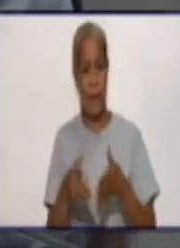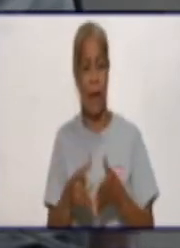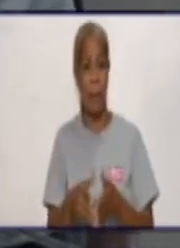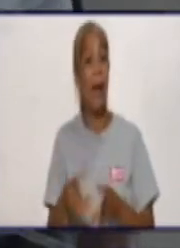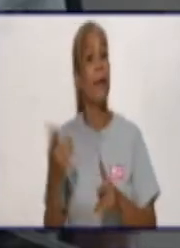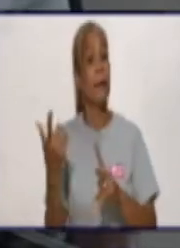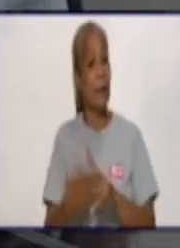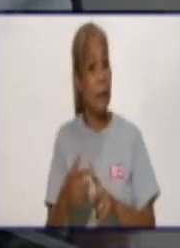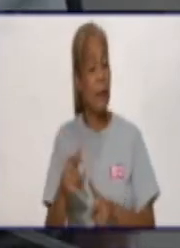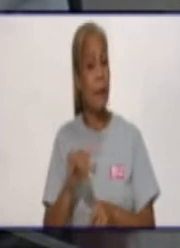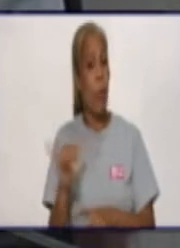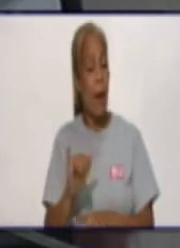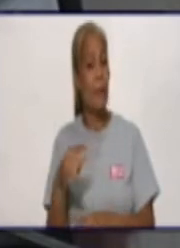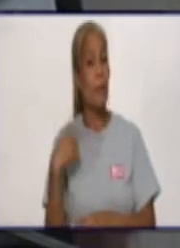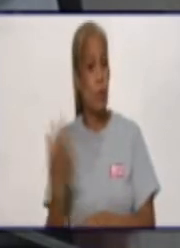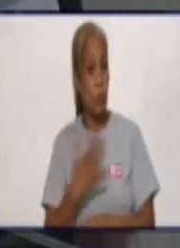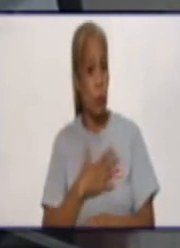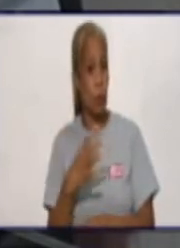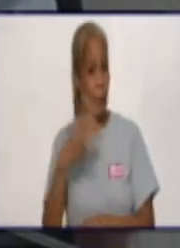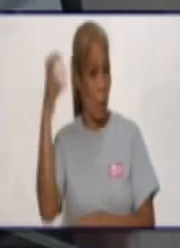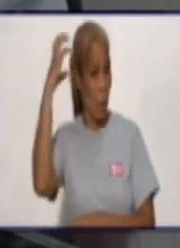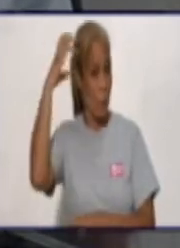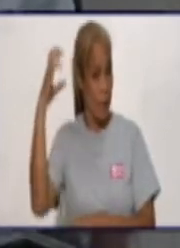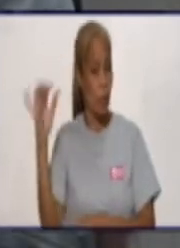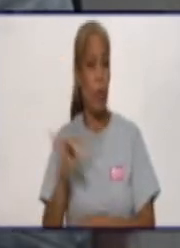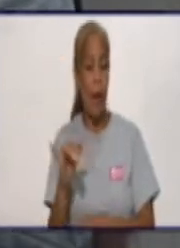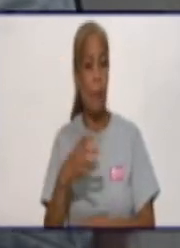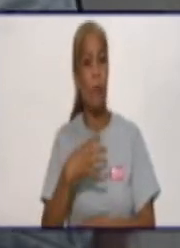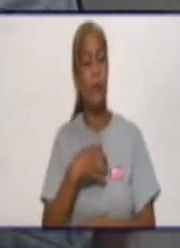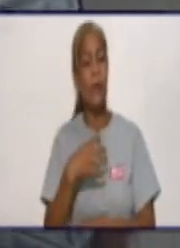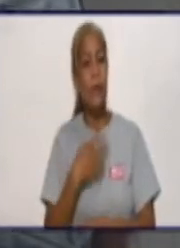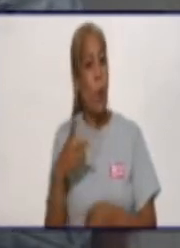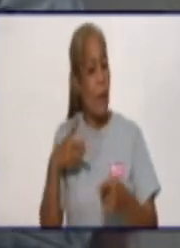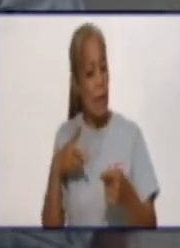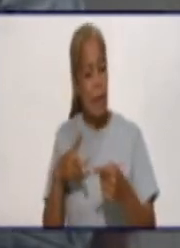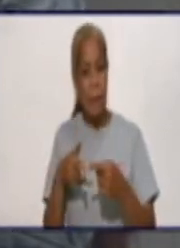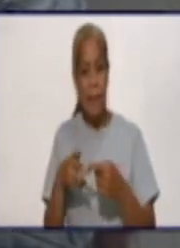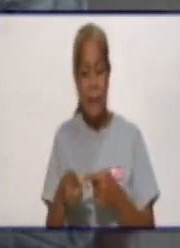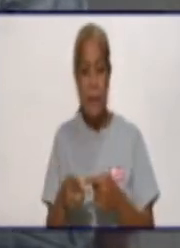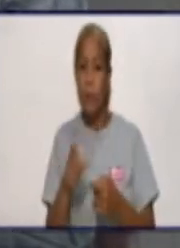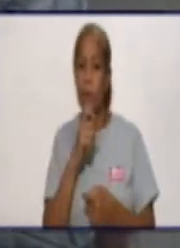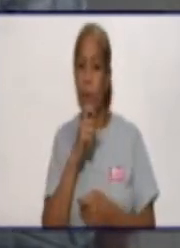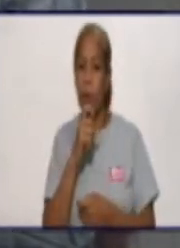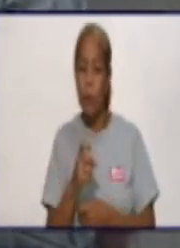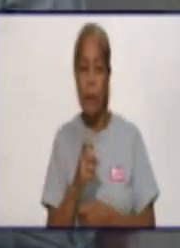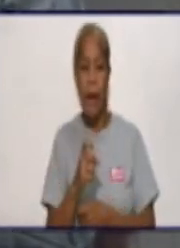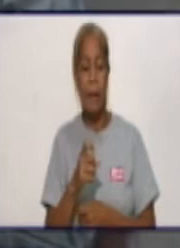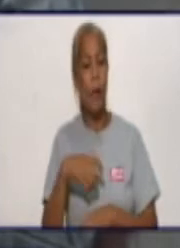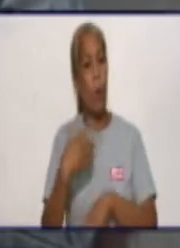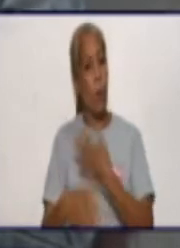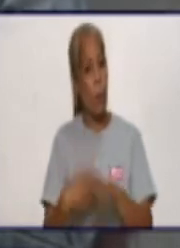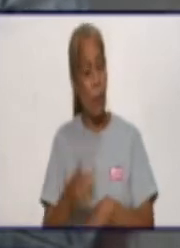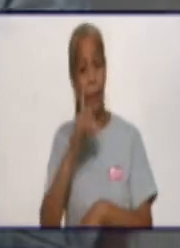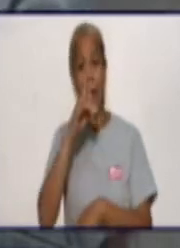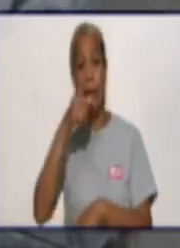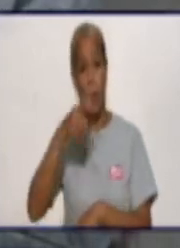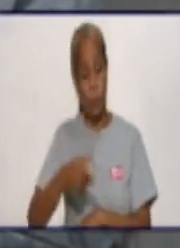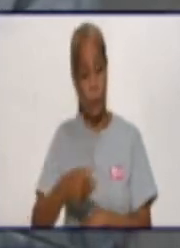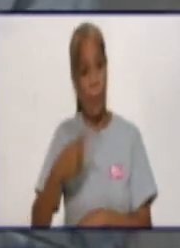que es que estoy un tour al en estos momentos de combustible y por eso también le pedimos la comprensión a nuestro pueblo